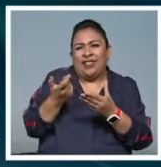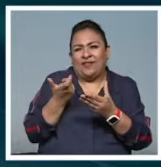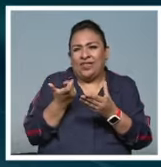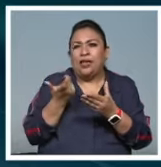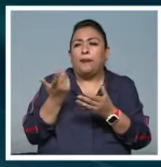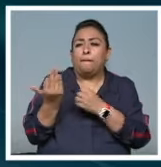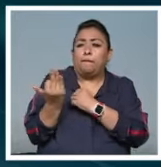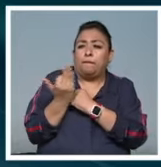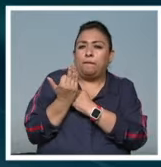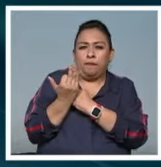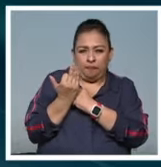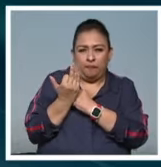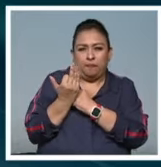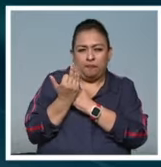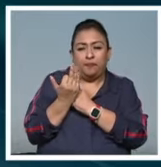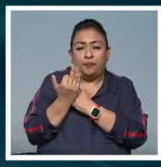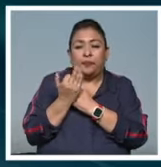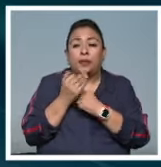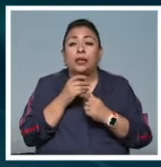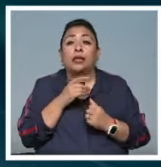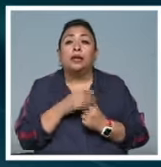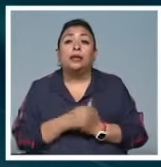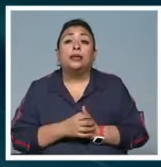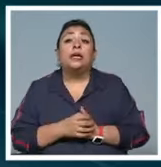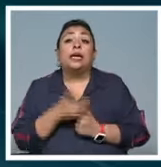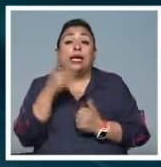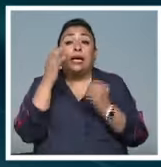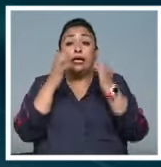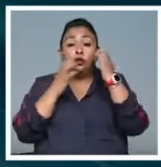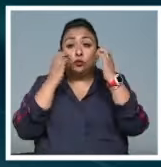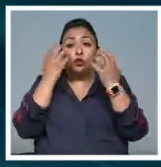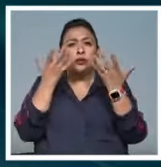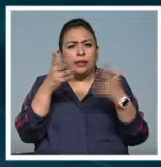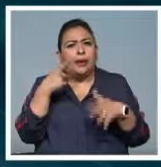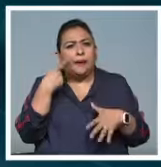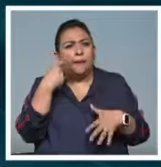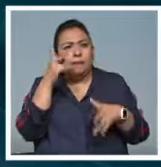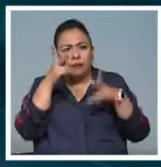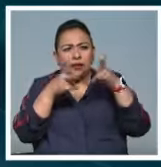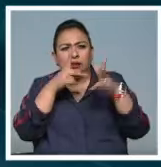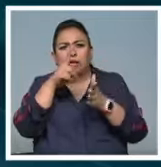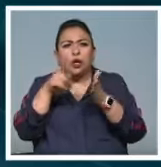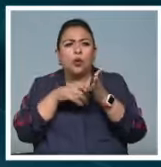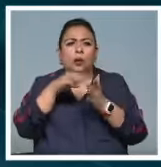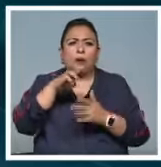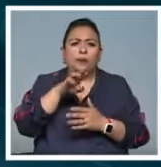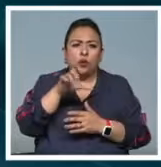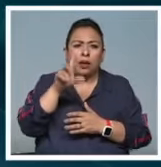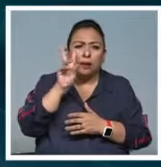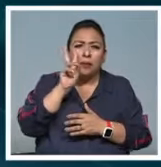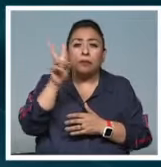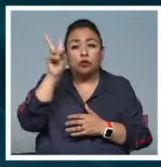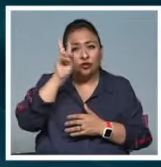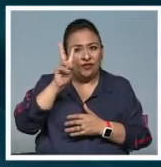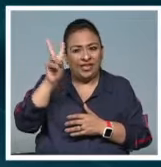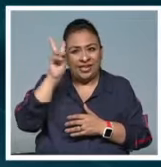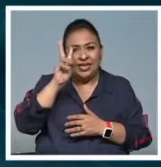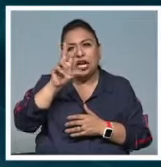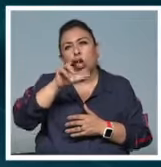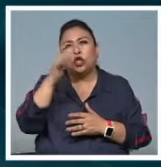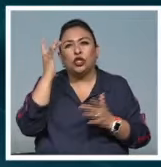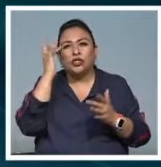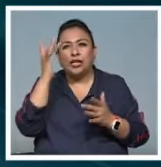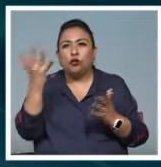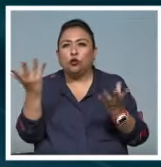de amparo, de protección. La exposición, que ya puede ser visitada en el Munal, nos muestra a la Virgen María y otros